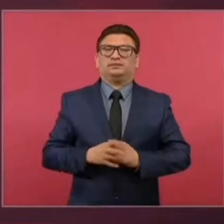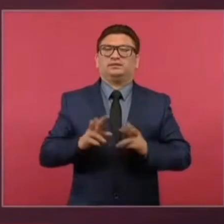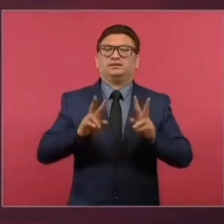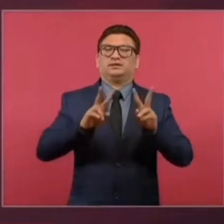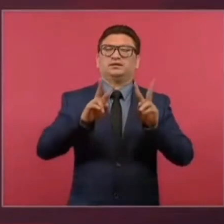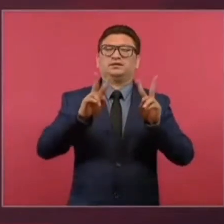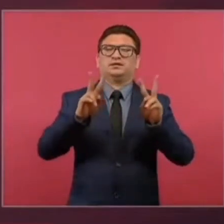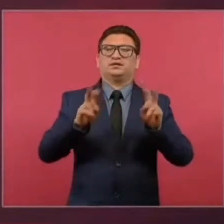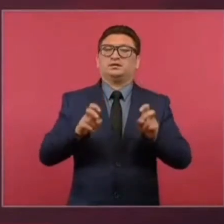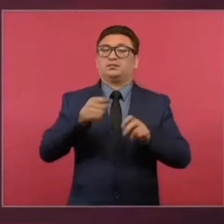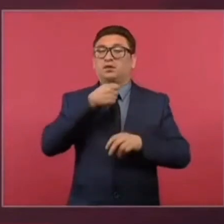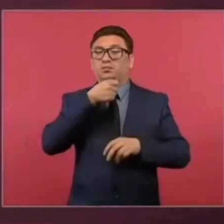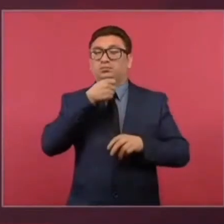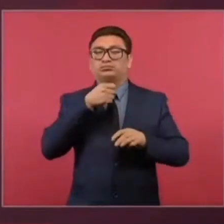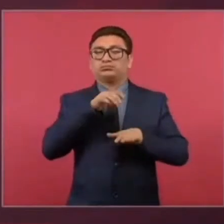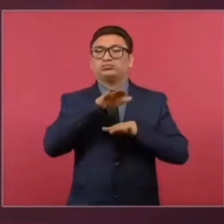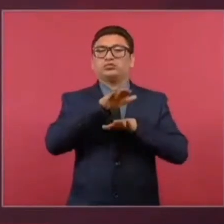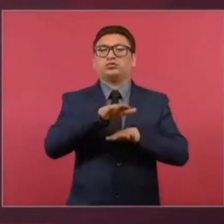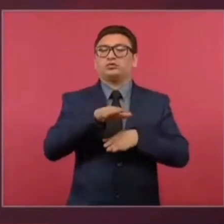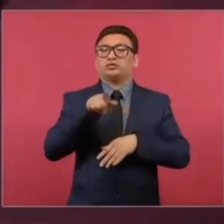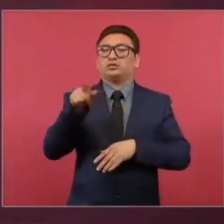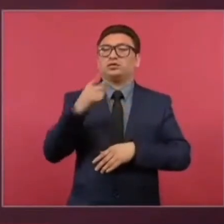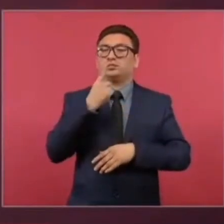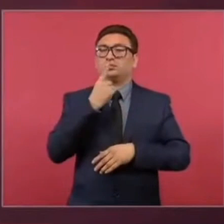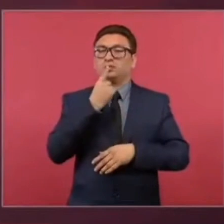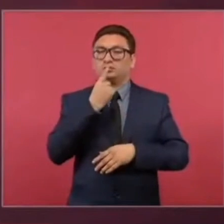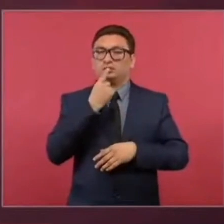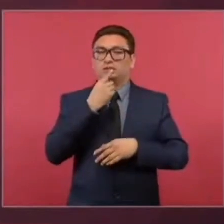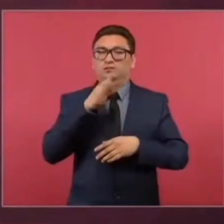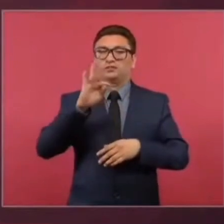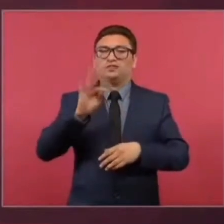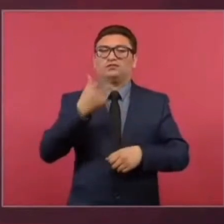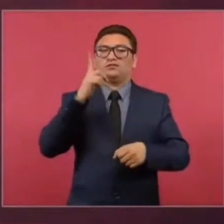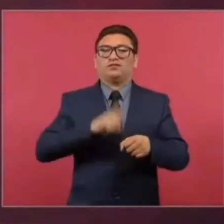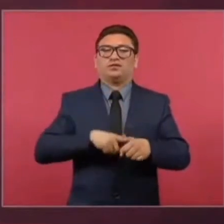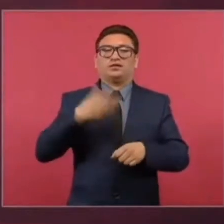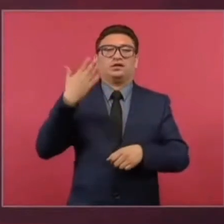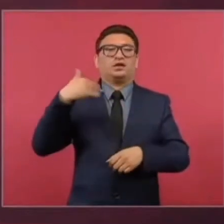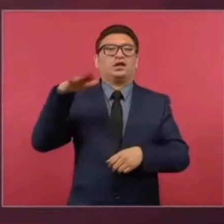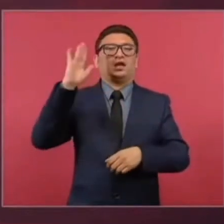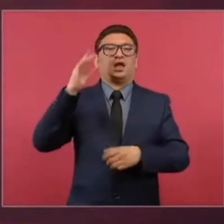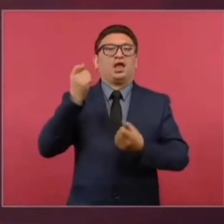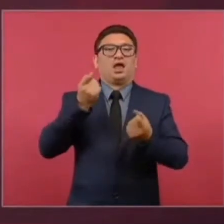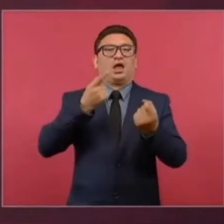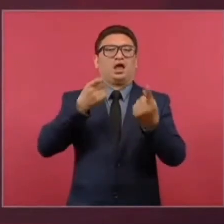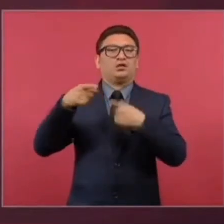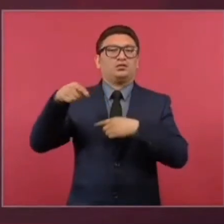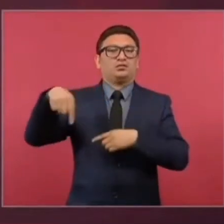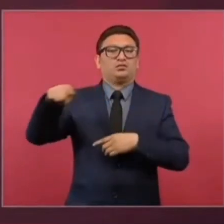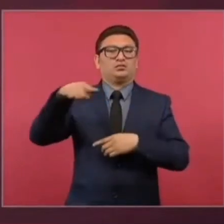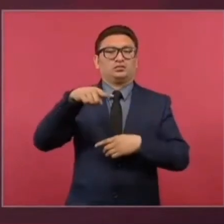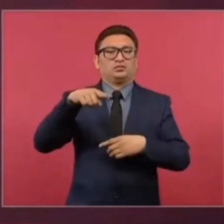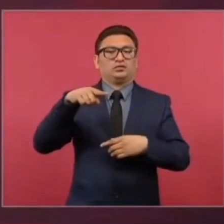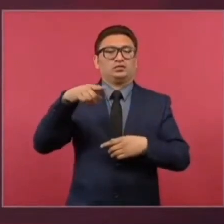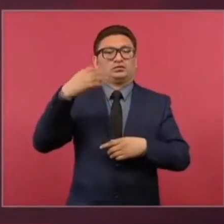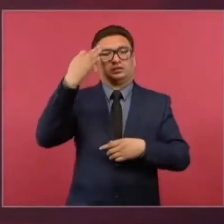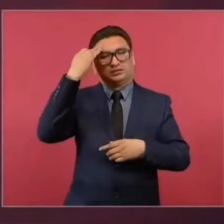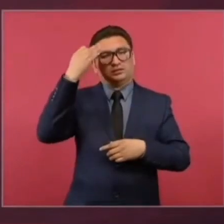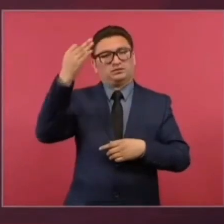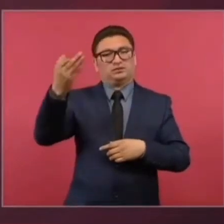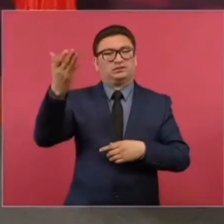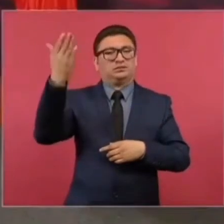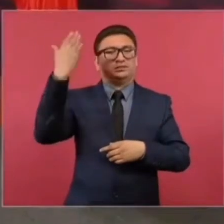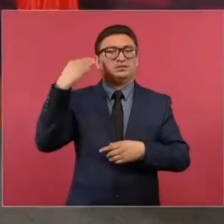policías federales, de los que quedaron de la época de